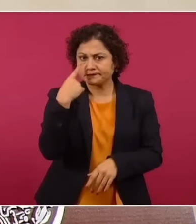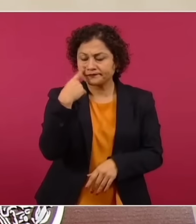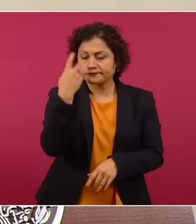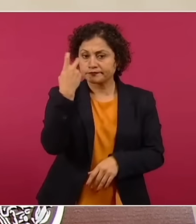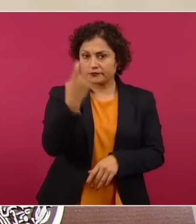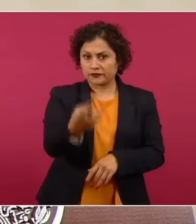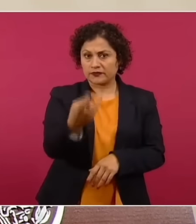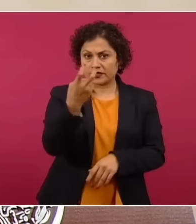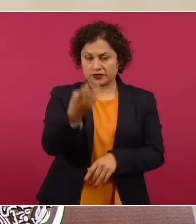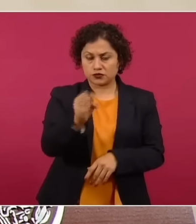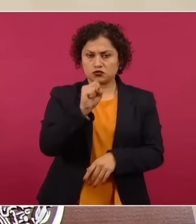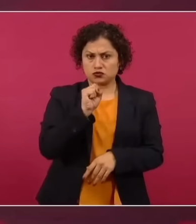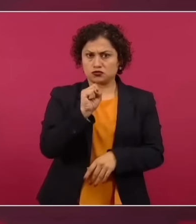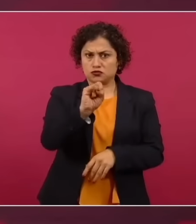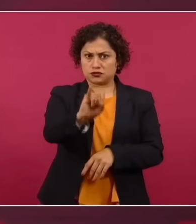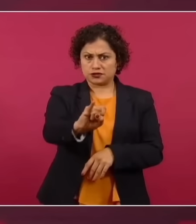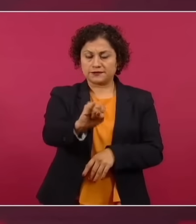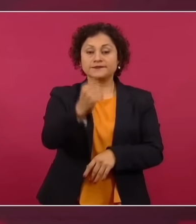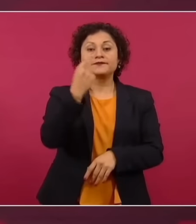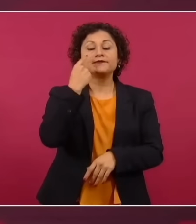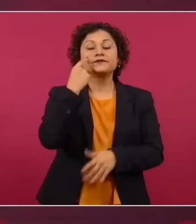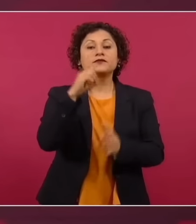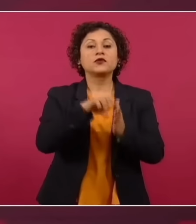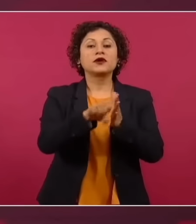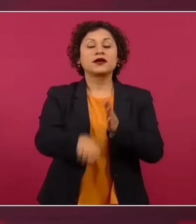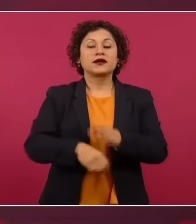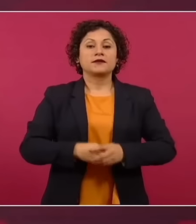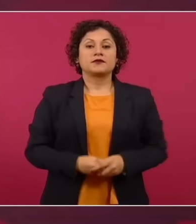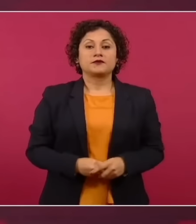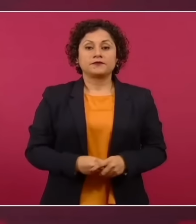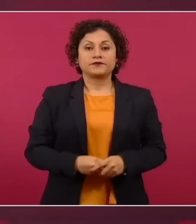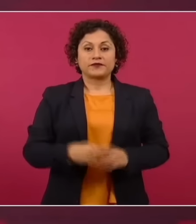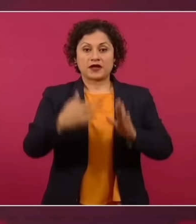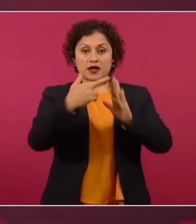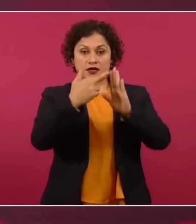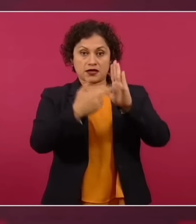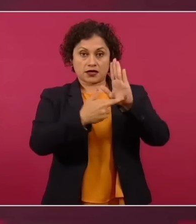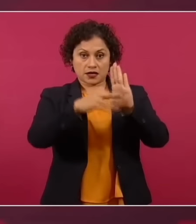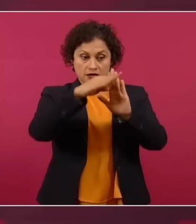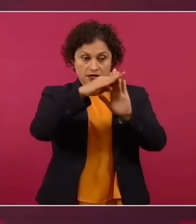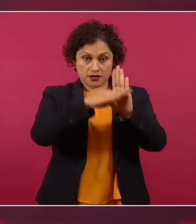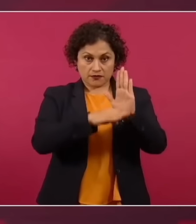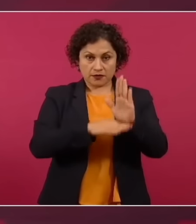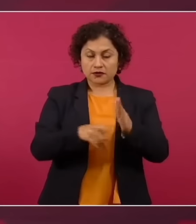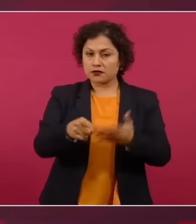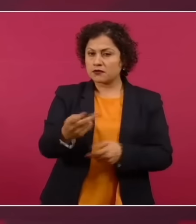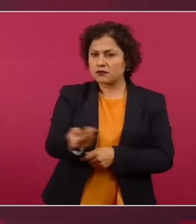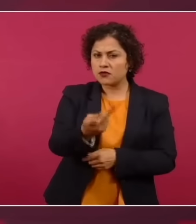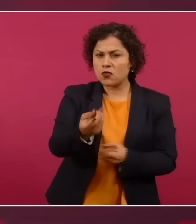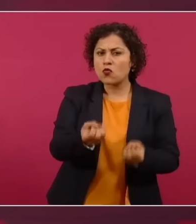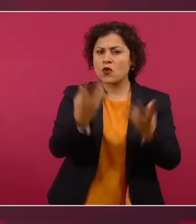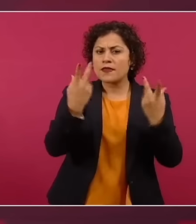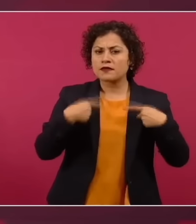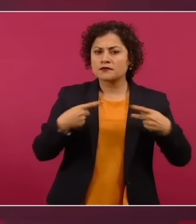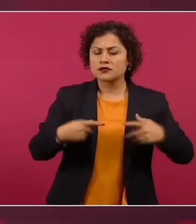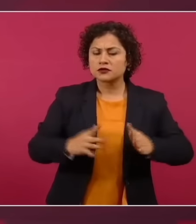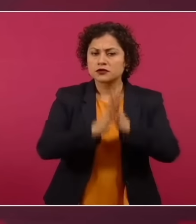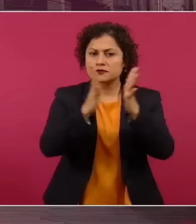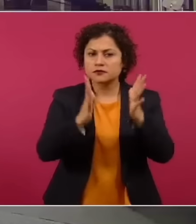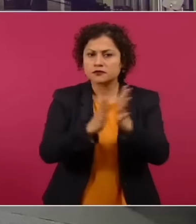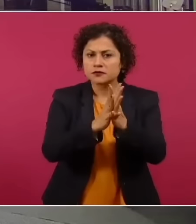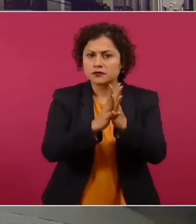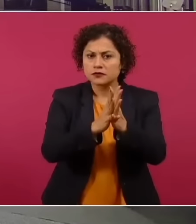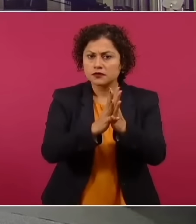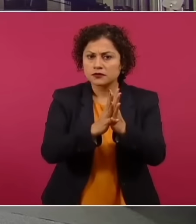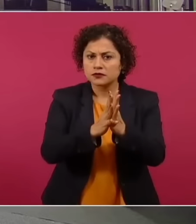en el caso de los reglamentos. ¿Cuántos involucrados hay? Que